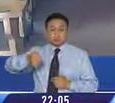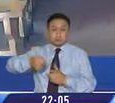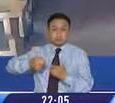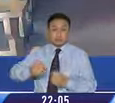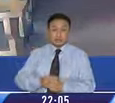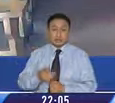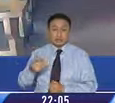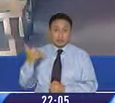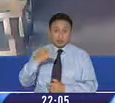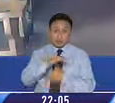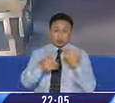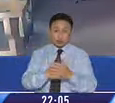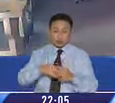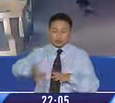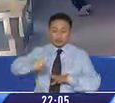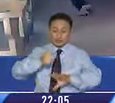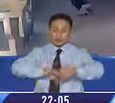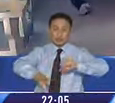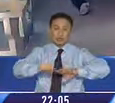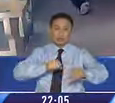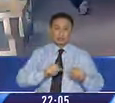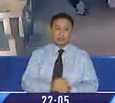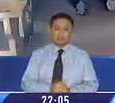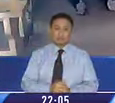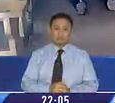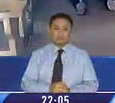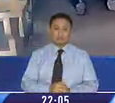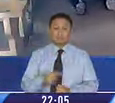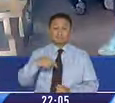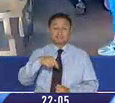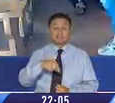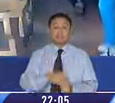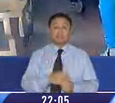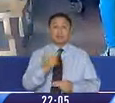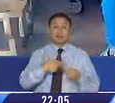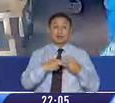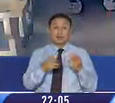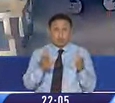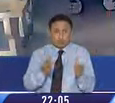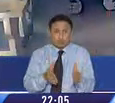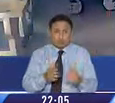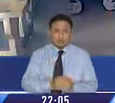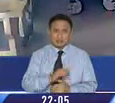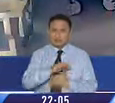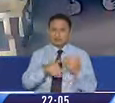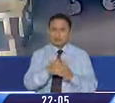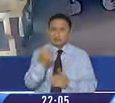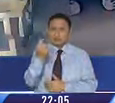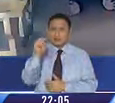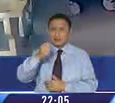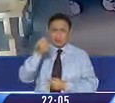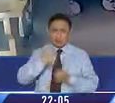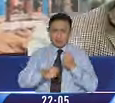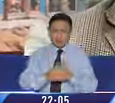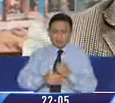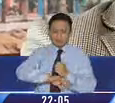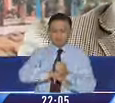les despojó de todo lo que tenían. Un robo significativo para un negocio pequeño, se llevaron toda la plata de la venta del